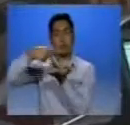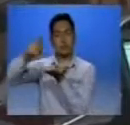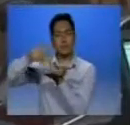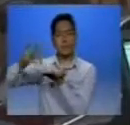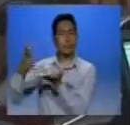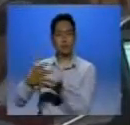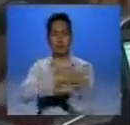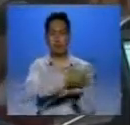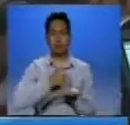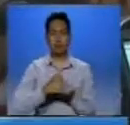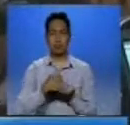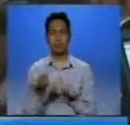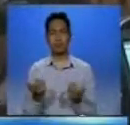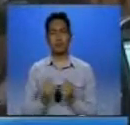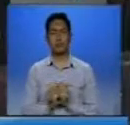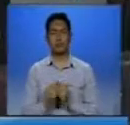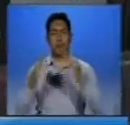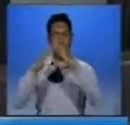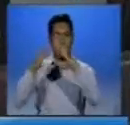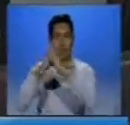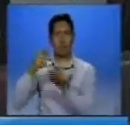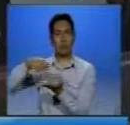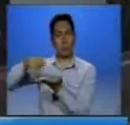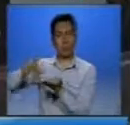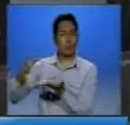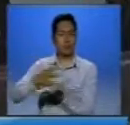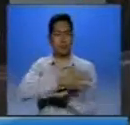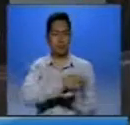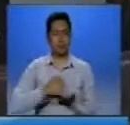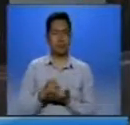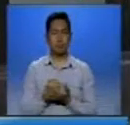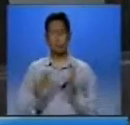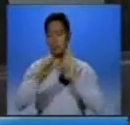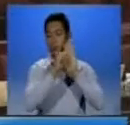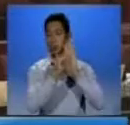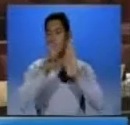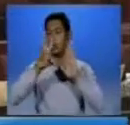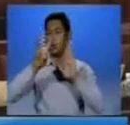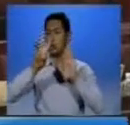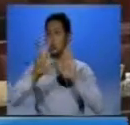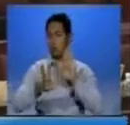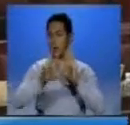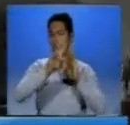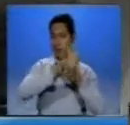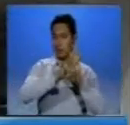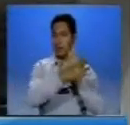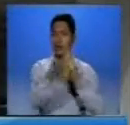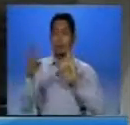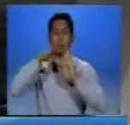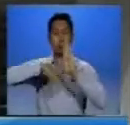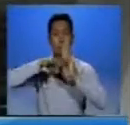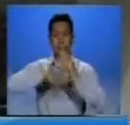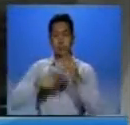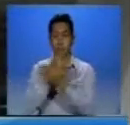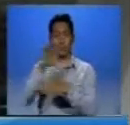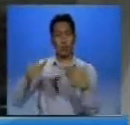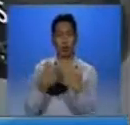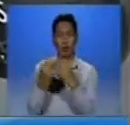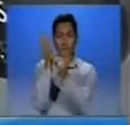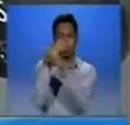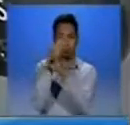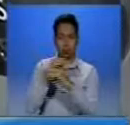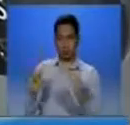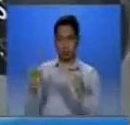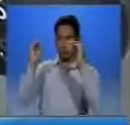transportación mensual y para vivienda. El acuerdo con número 236 ordena la reducción de viáticos para altos funcionarios